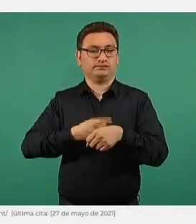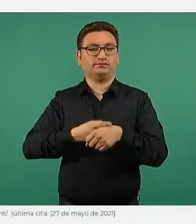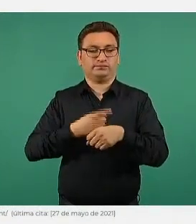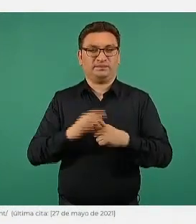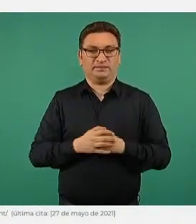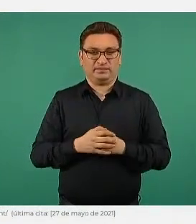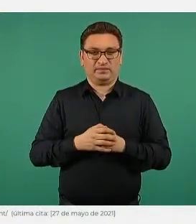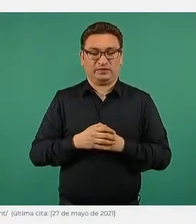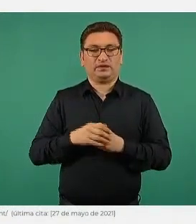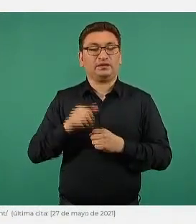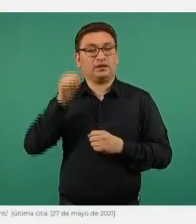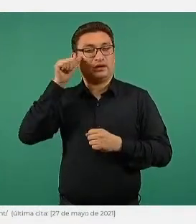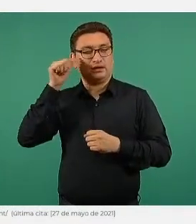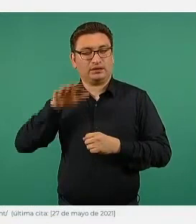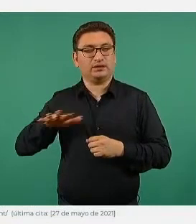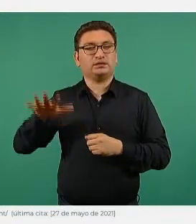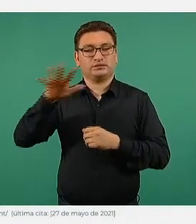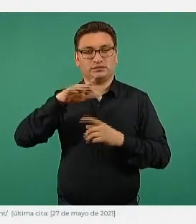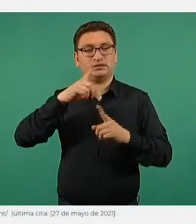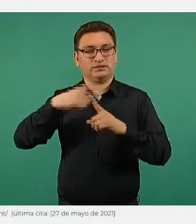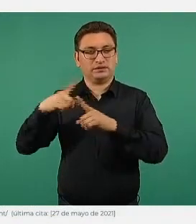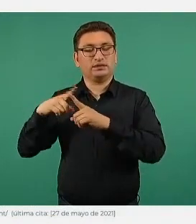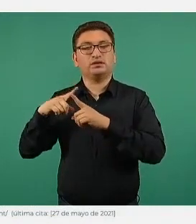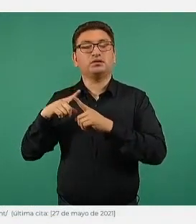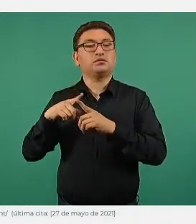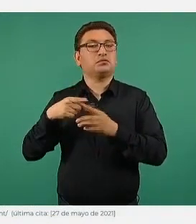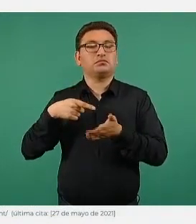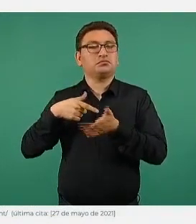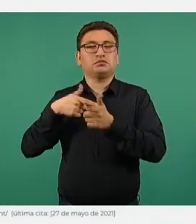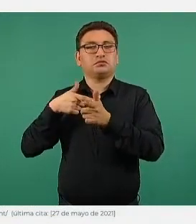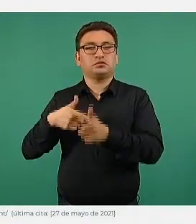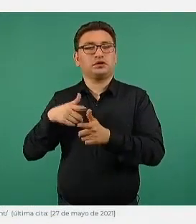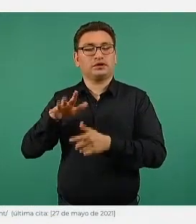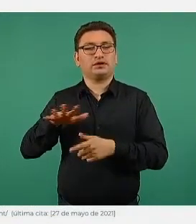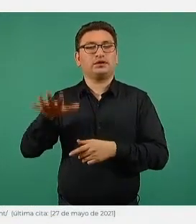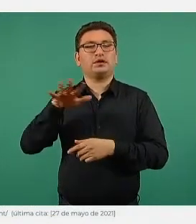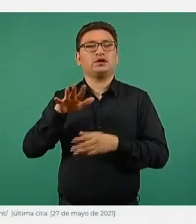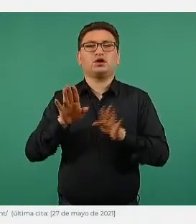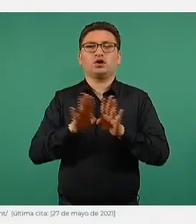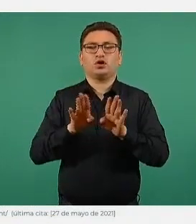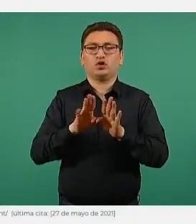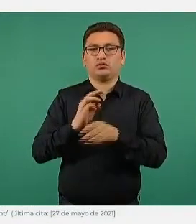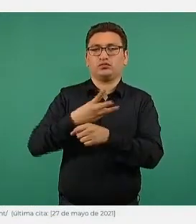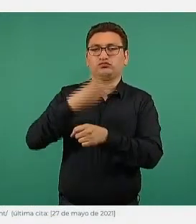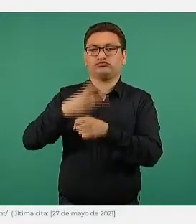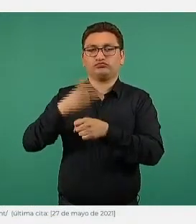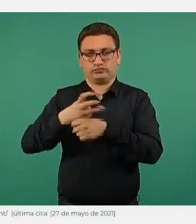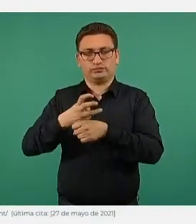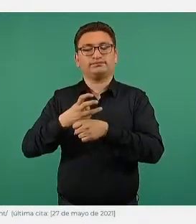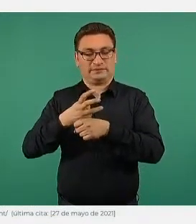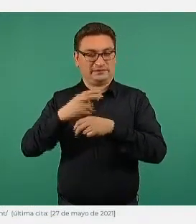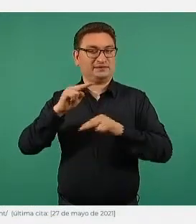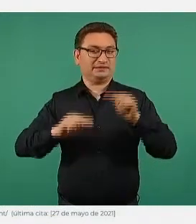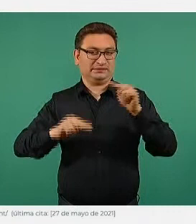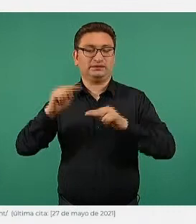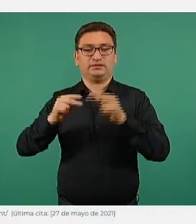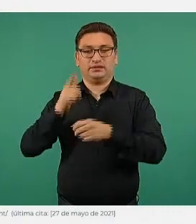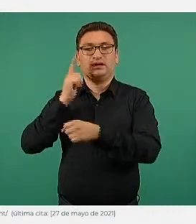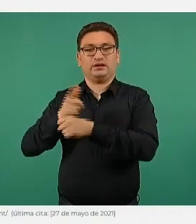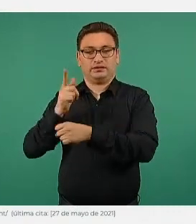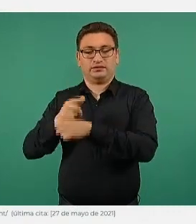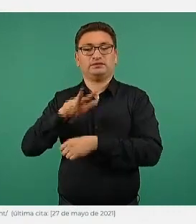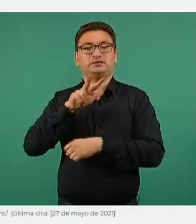Asia Sudoriental en este momento permanece como la región, la tercera región en donde se han confirmado